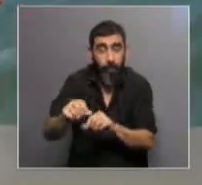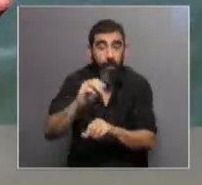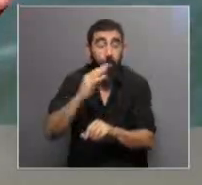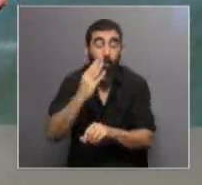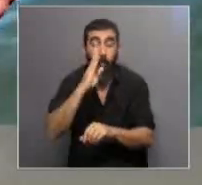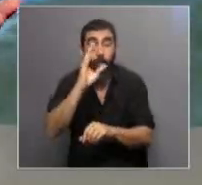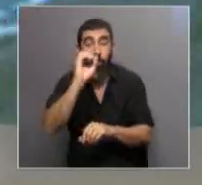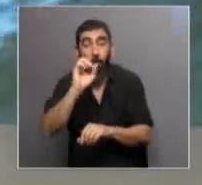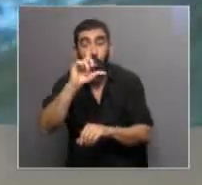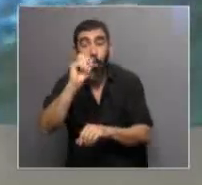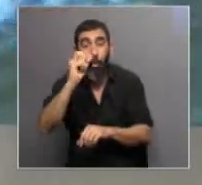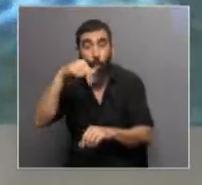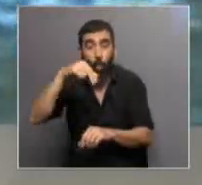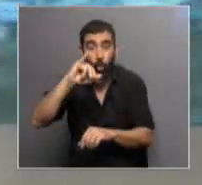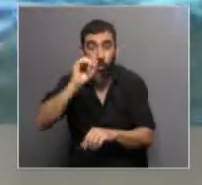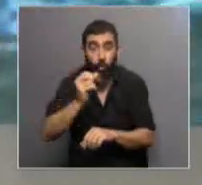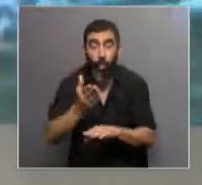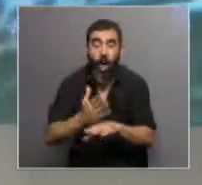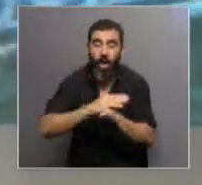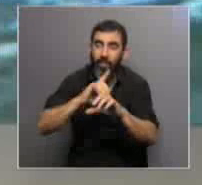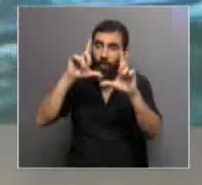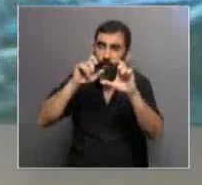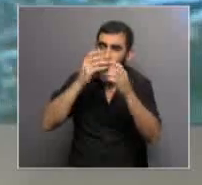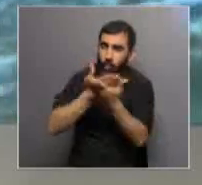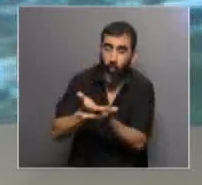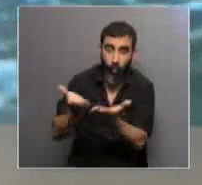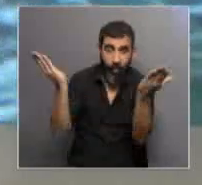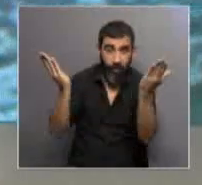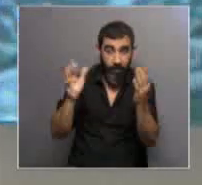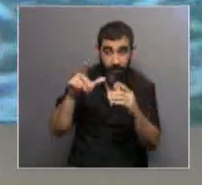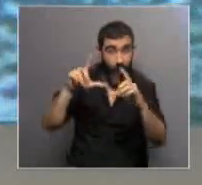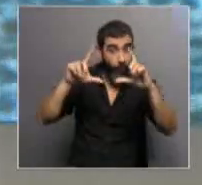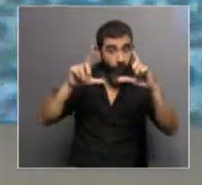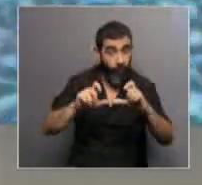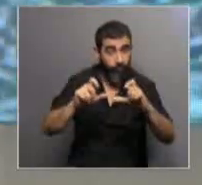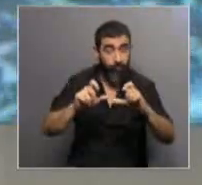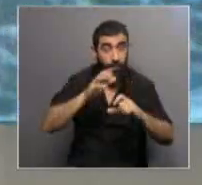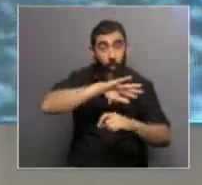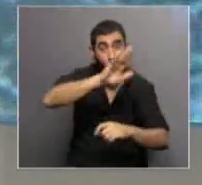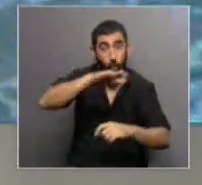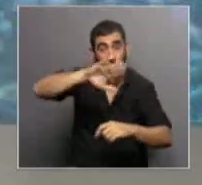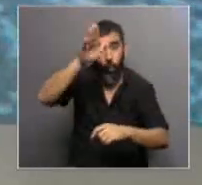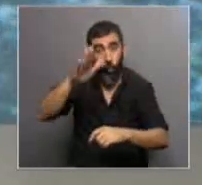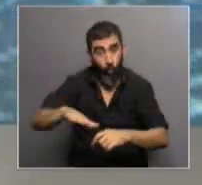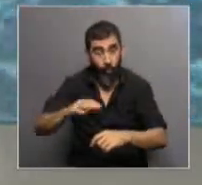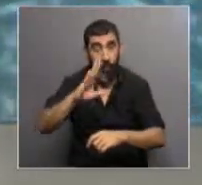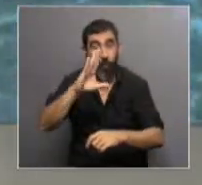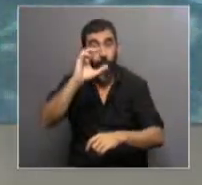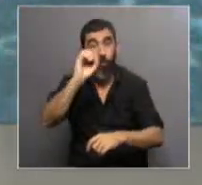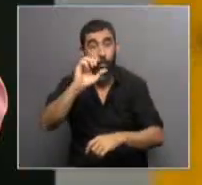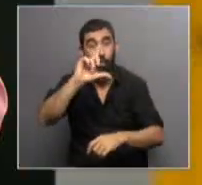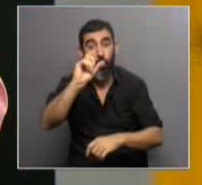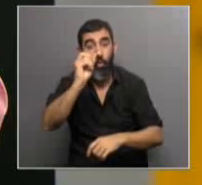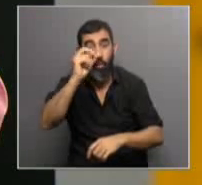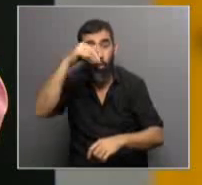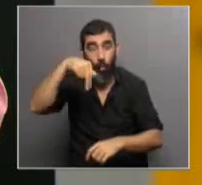porque lo que ocurre es que esas fotos pasaron antes del caso se le hablaba son las dunas del polonio esa inmensa que se vio no con una